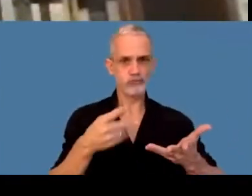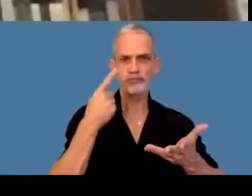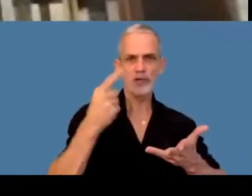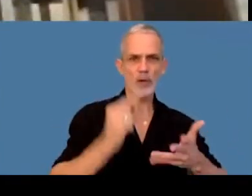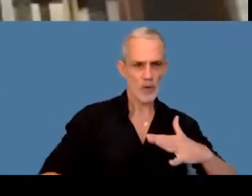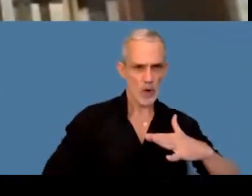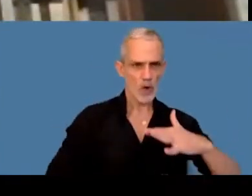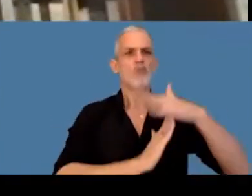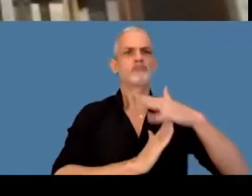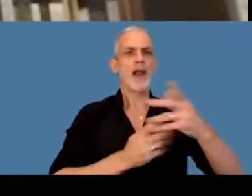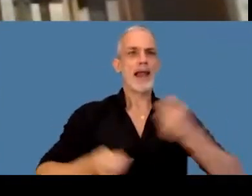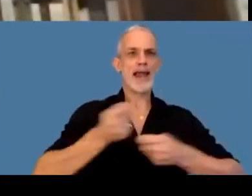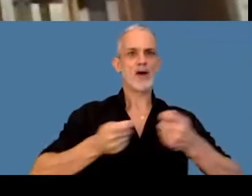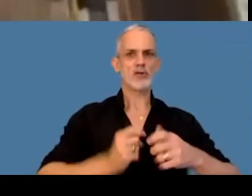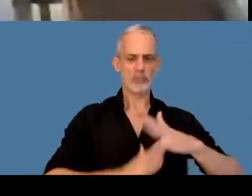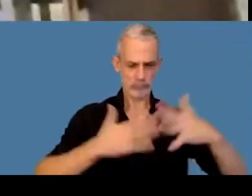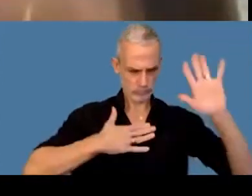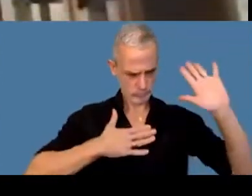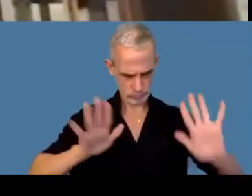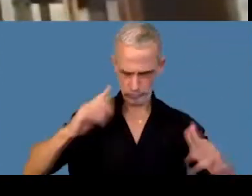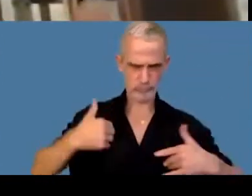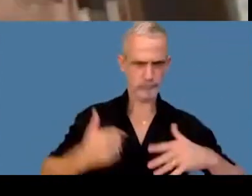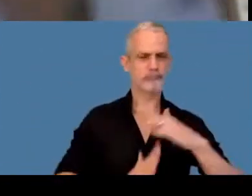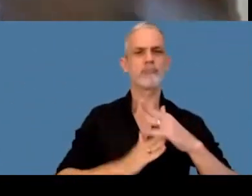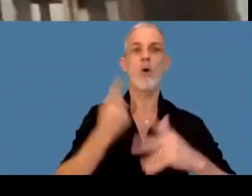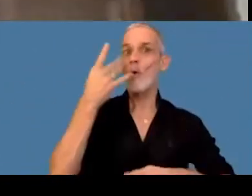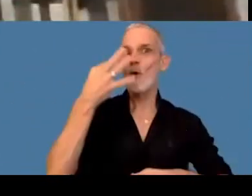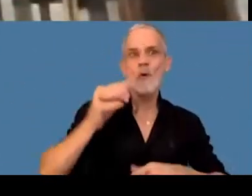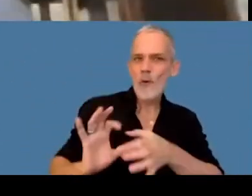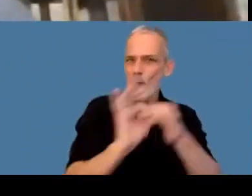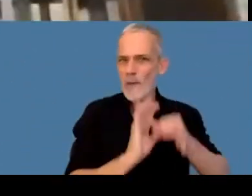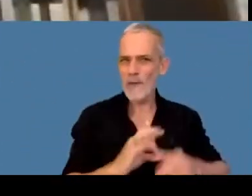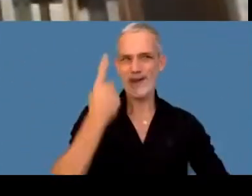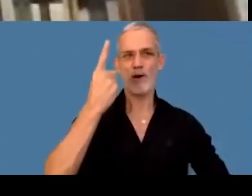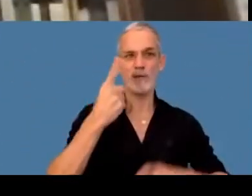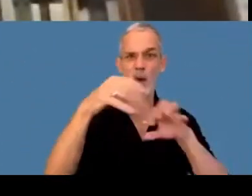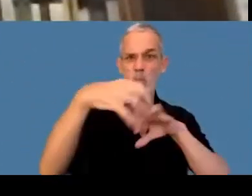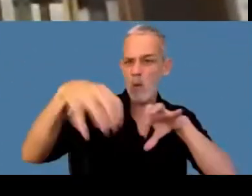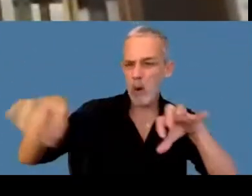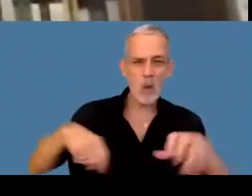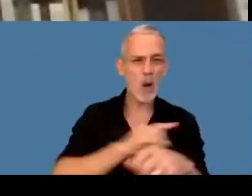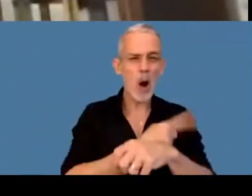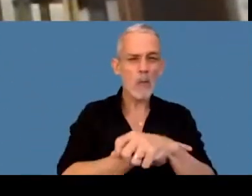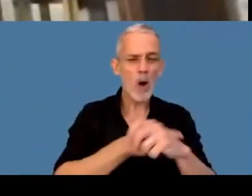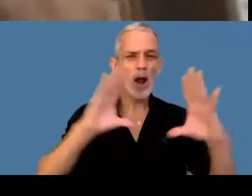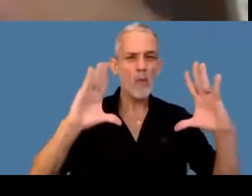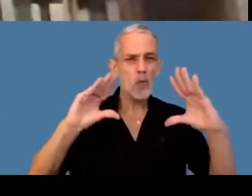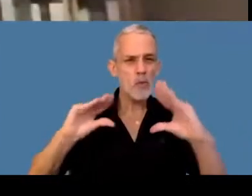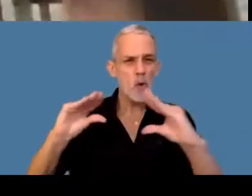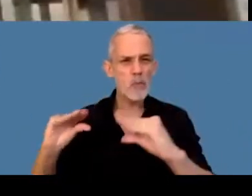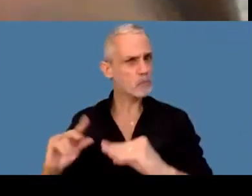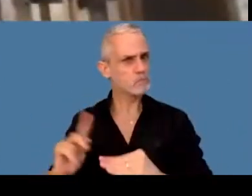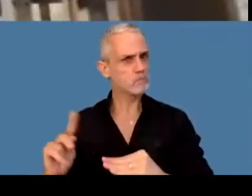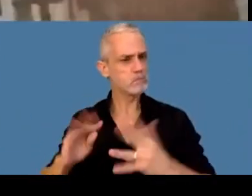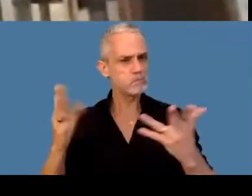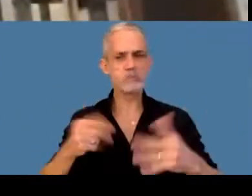centralización de la negociación colectiva, con la unicidad que evita la atomización de las organizaciones y con la